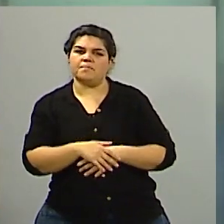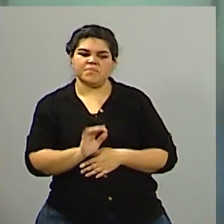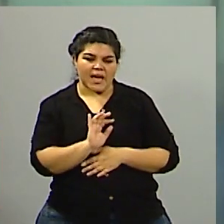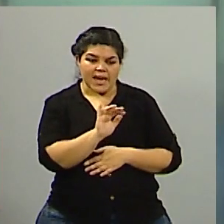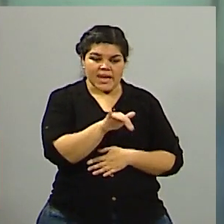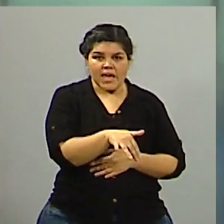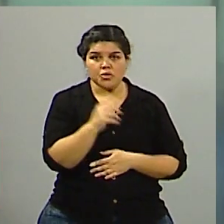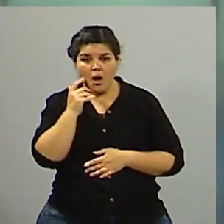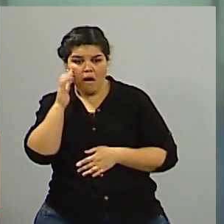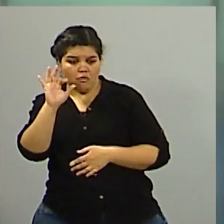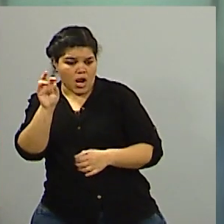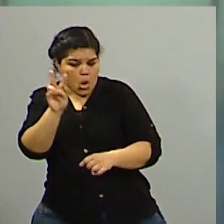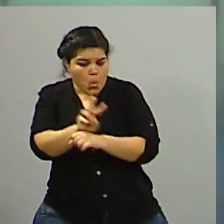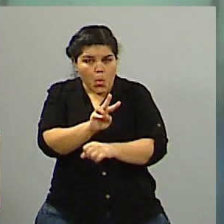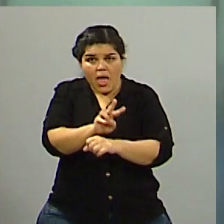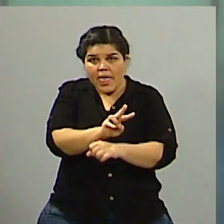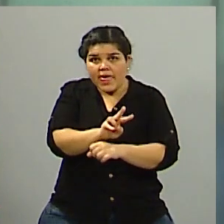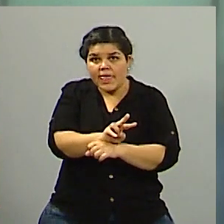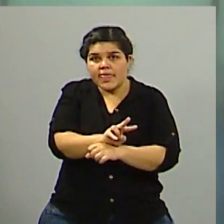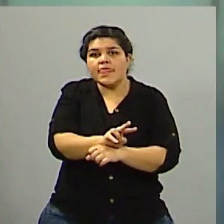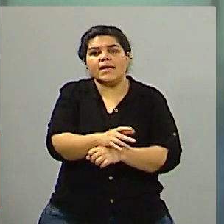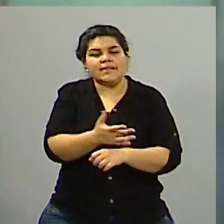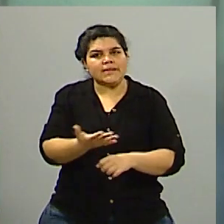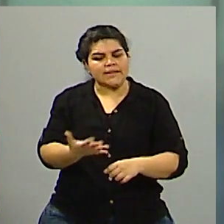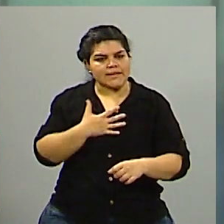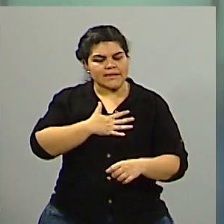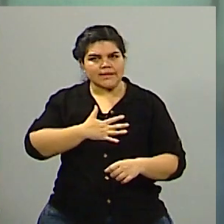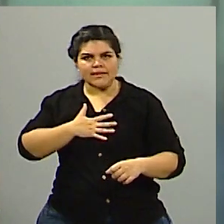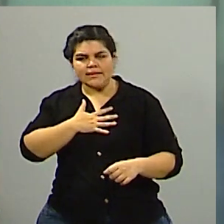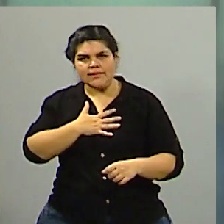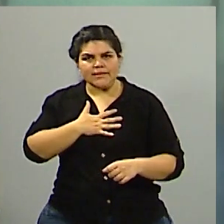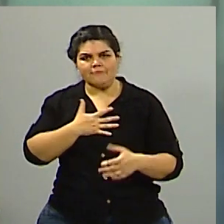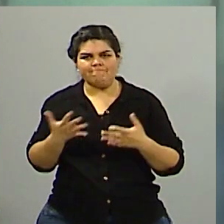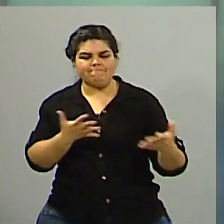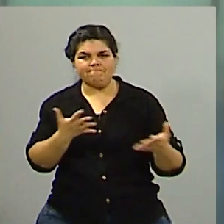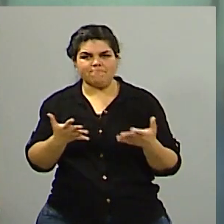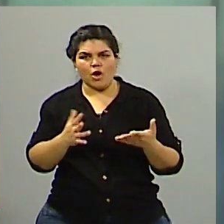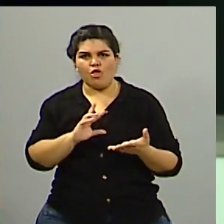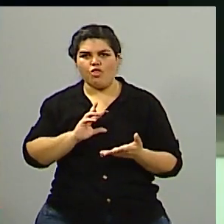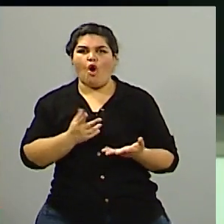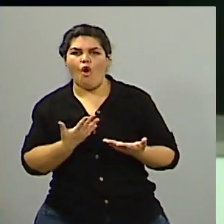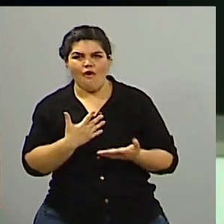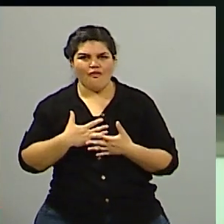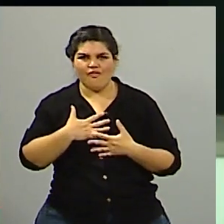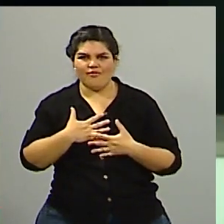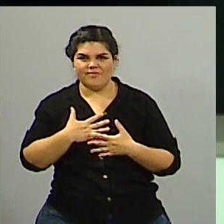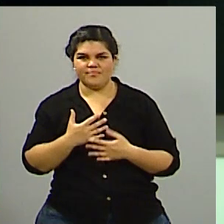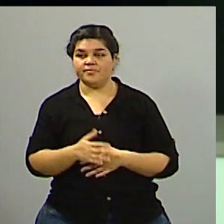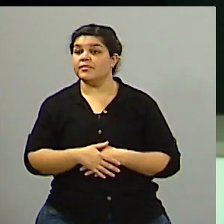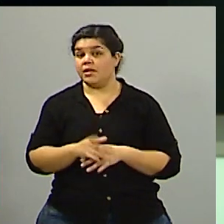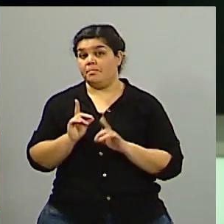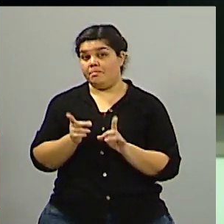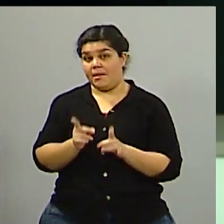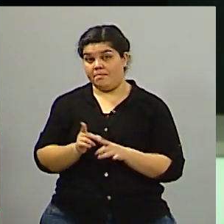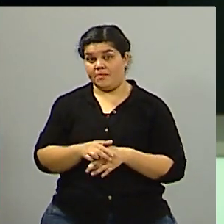vez no quieren, no pueden o simplemente no tienen que hacerlo. Sí, ahí también lo que sucede es que, por un lado, bueno,